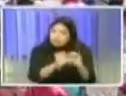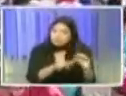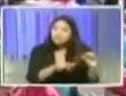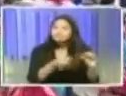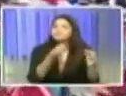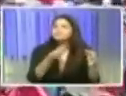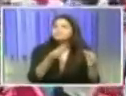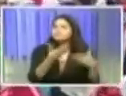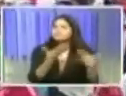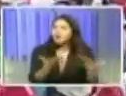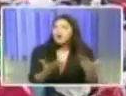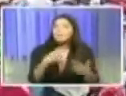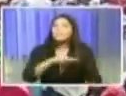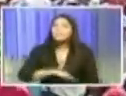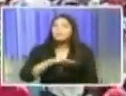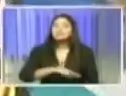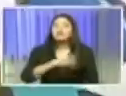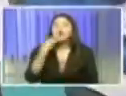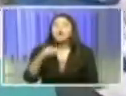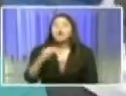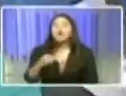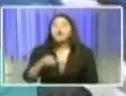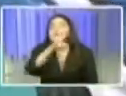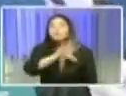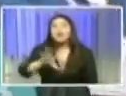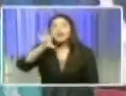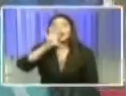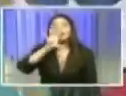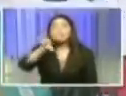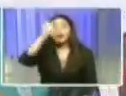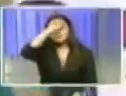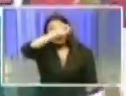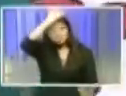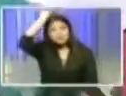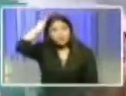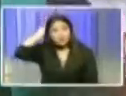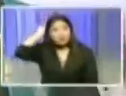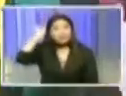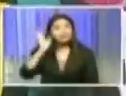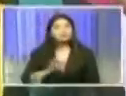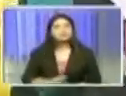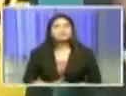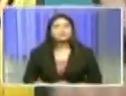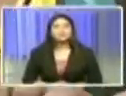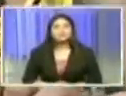través de la gran misión Jóvenes de la Patria, Robert Serra.